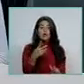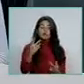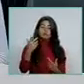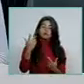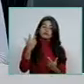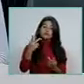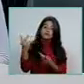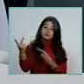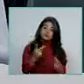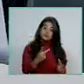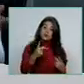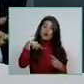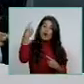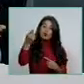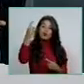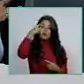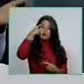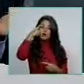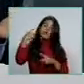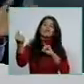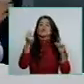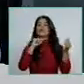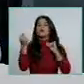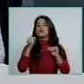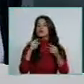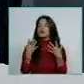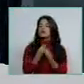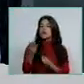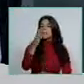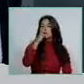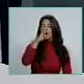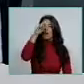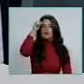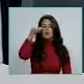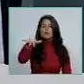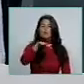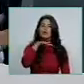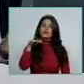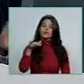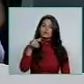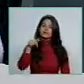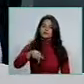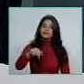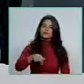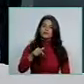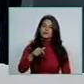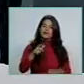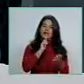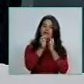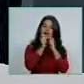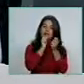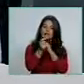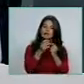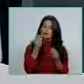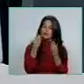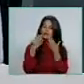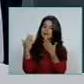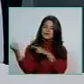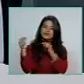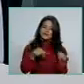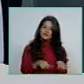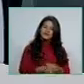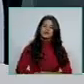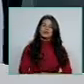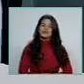para escuchar otros temas de interés por parte del Banco Venezolano del Pueblo aquí en nuestro espacio de diálogo de saber. Muchas gracias, Ingrid, gracias